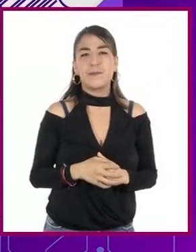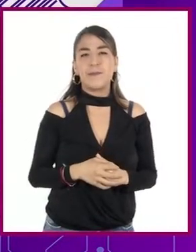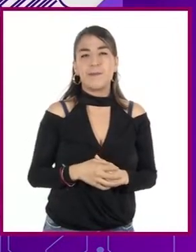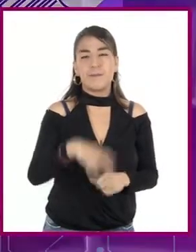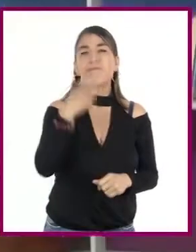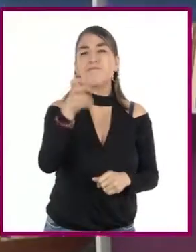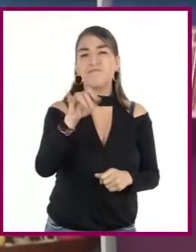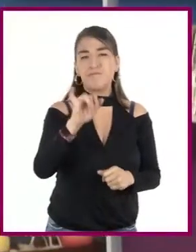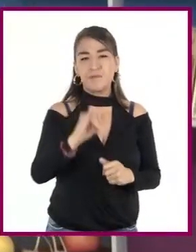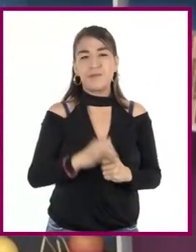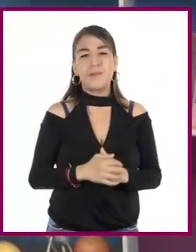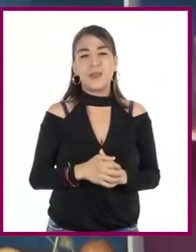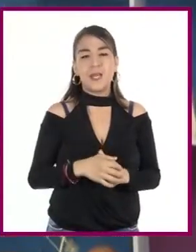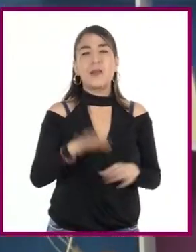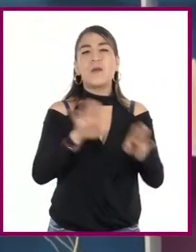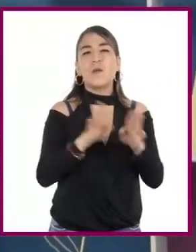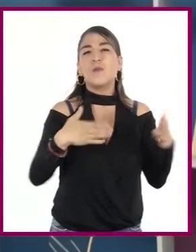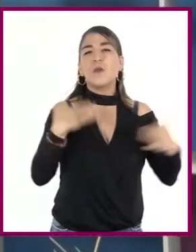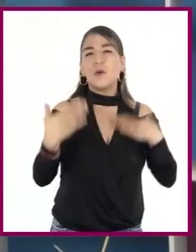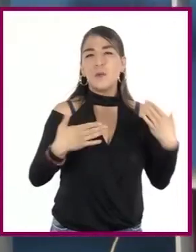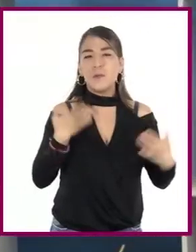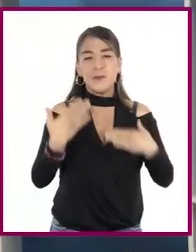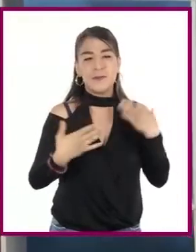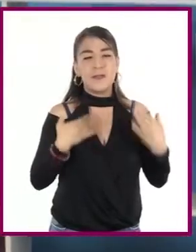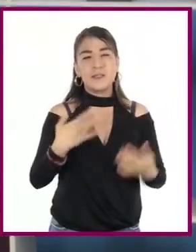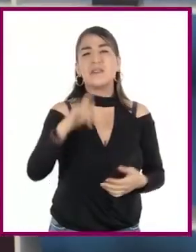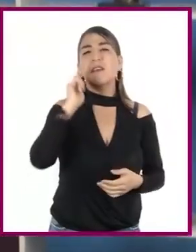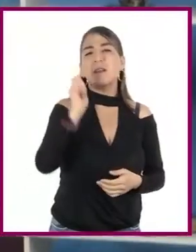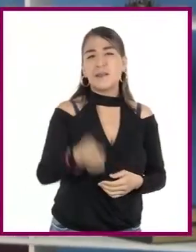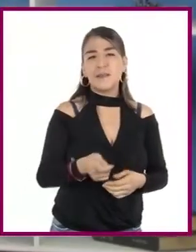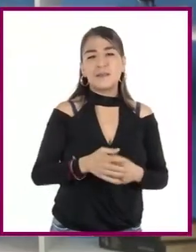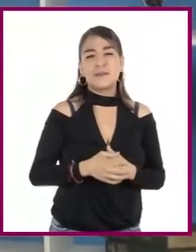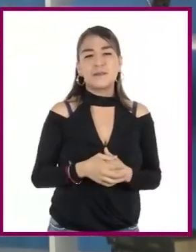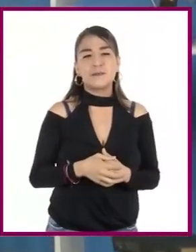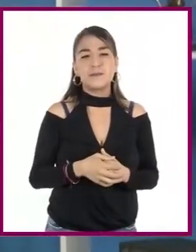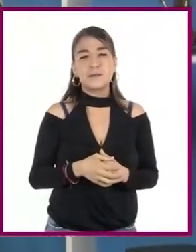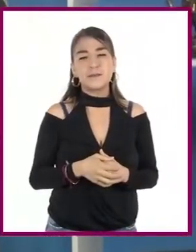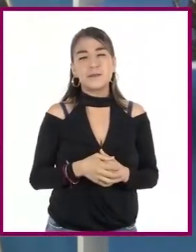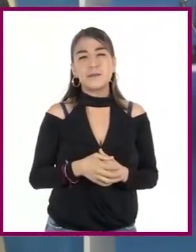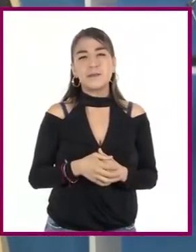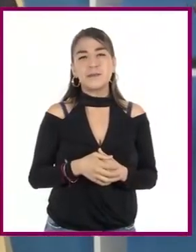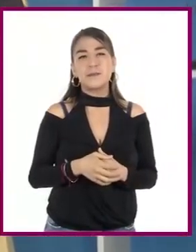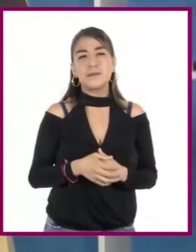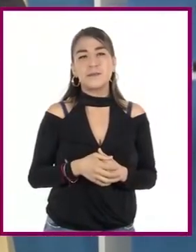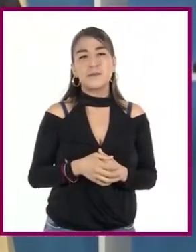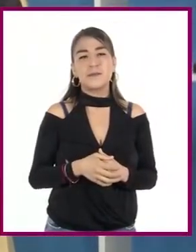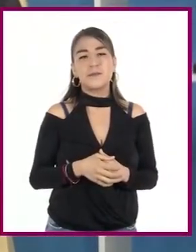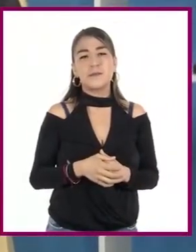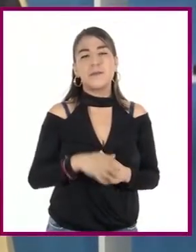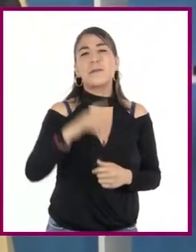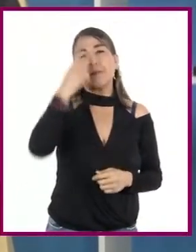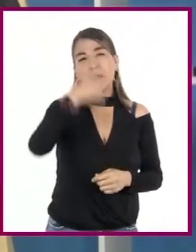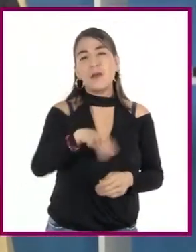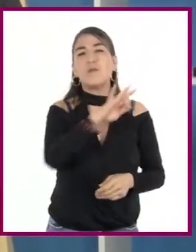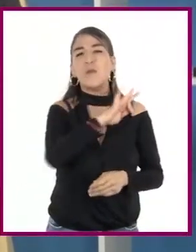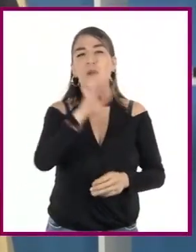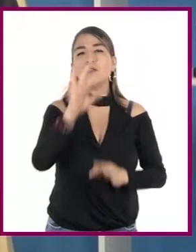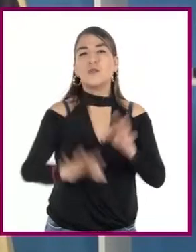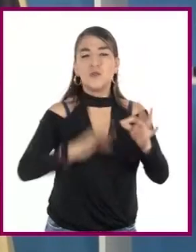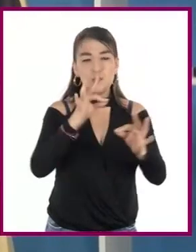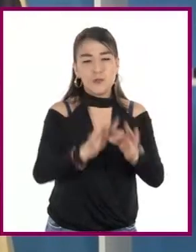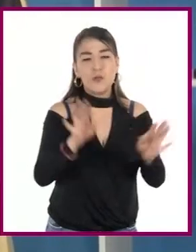Así es, maestra. La convivencia considera la manera en que asumimos y damos solución a